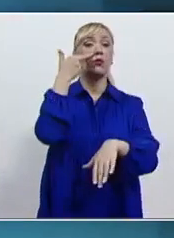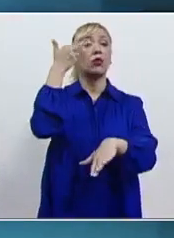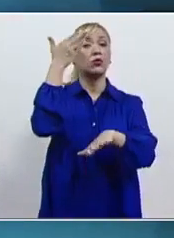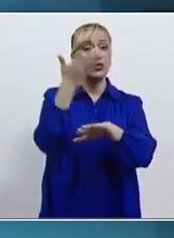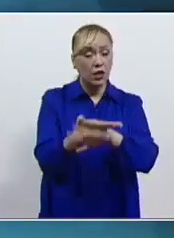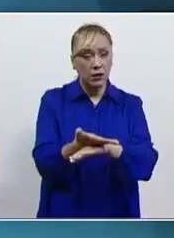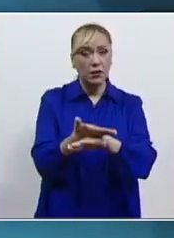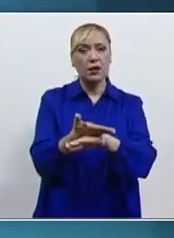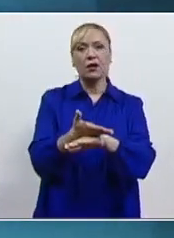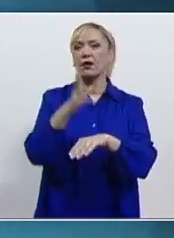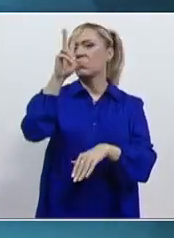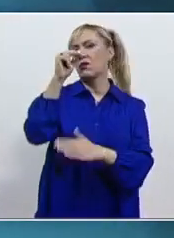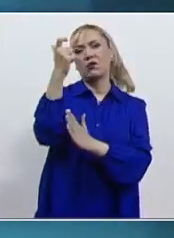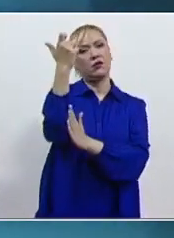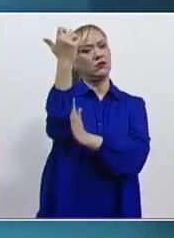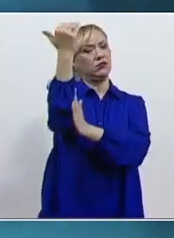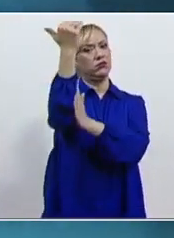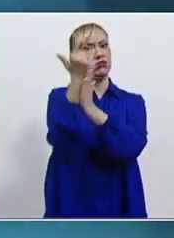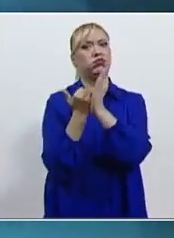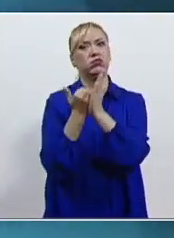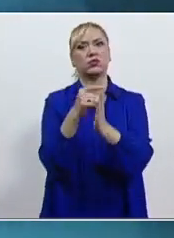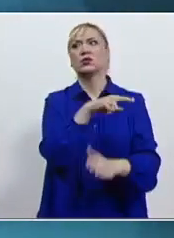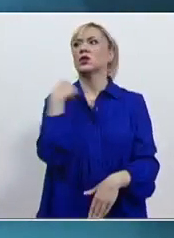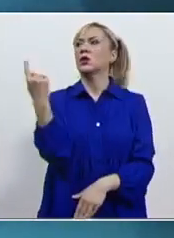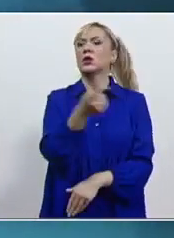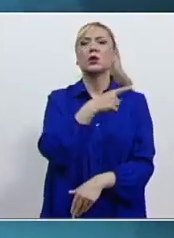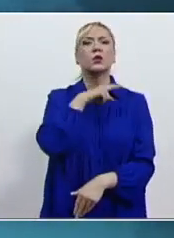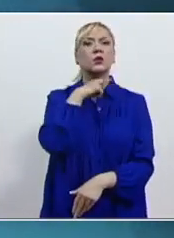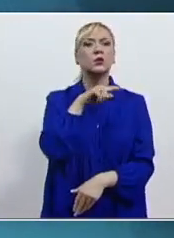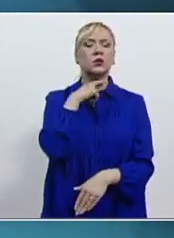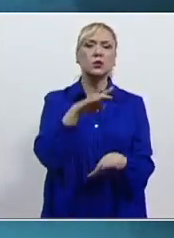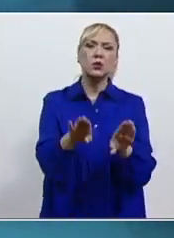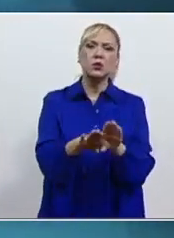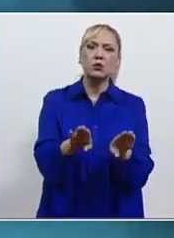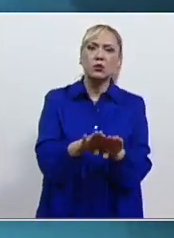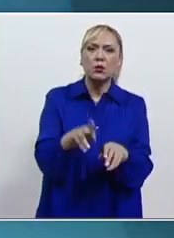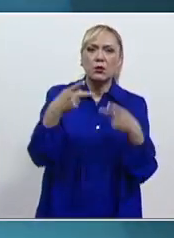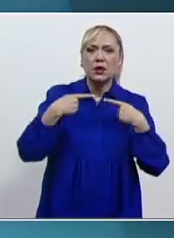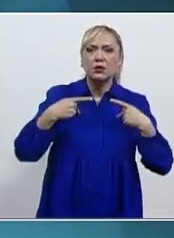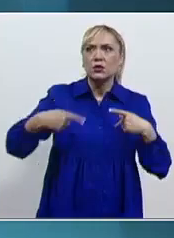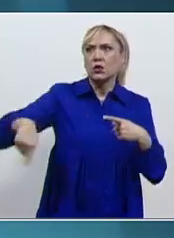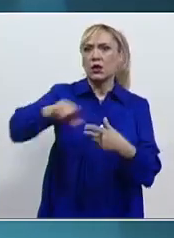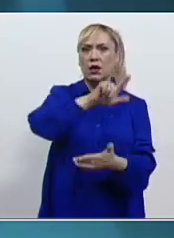y evite recorte presupuestal que atentaría contra el Estado de Derecho en México.